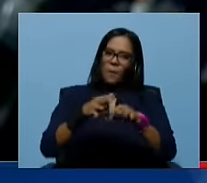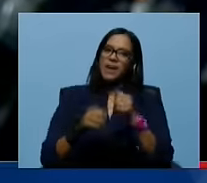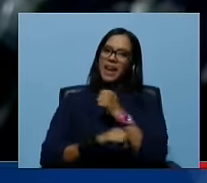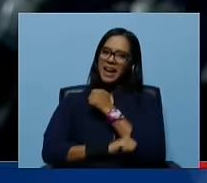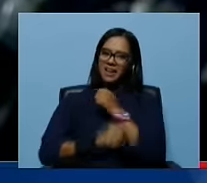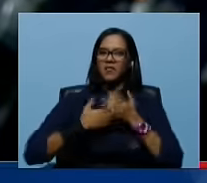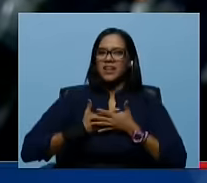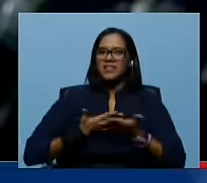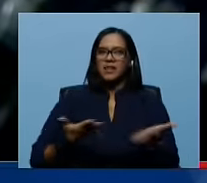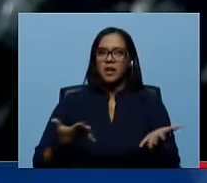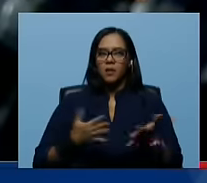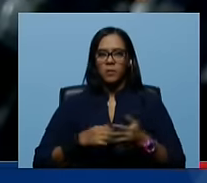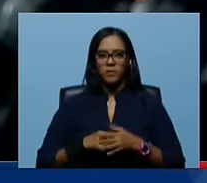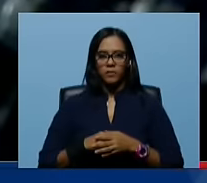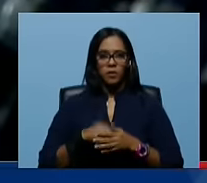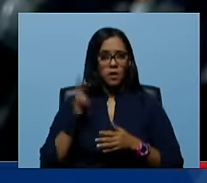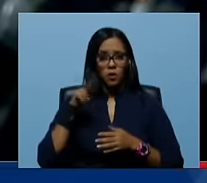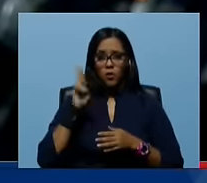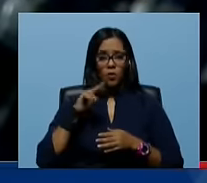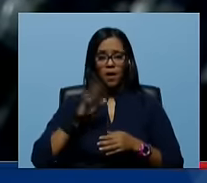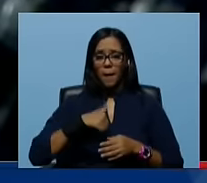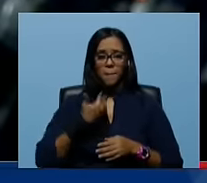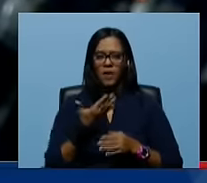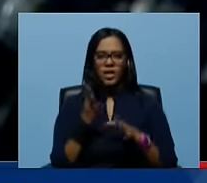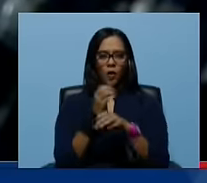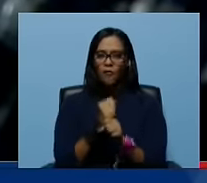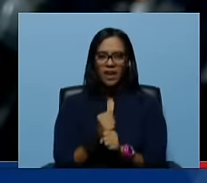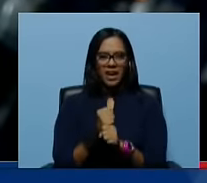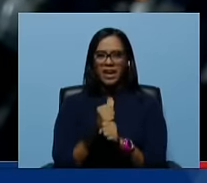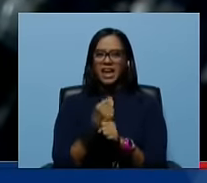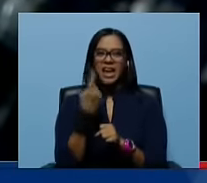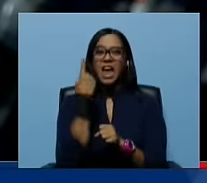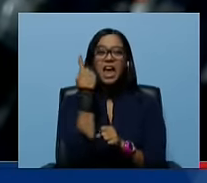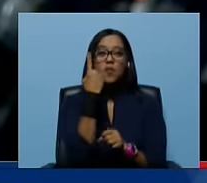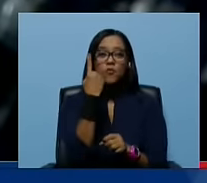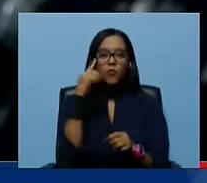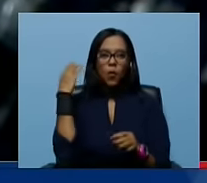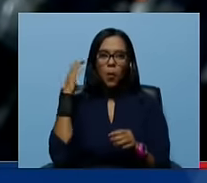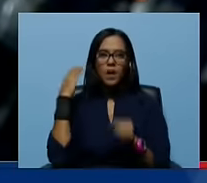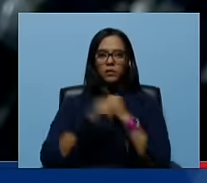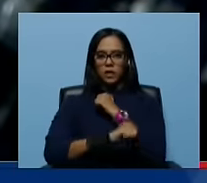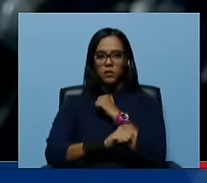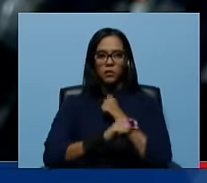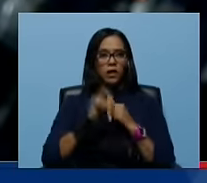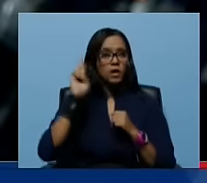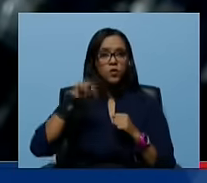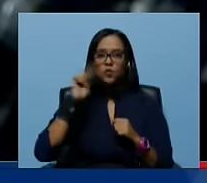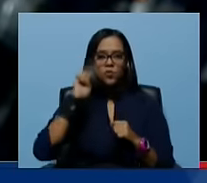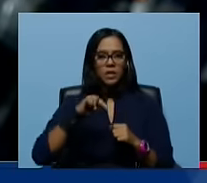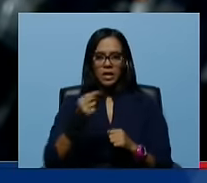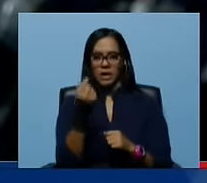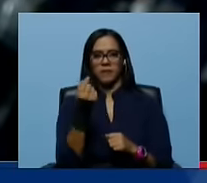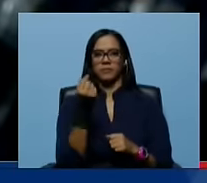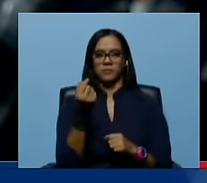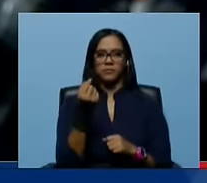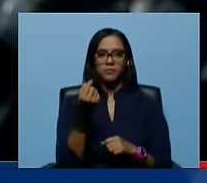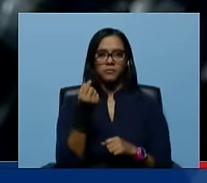entreguismo. Nunca puedes creer en un santanderista, jamás puedes creer en un santanderista.